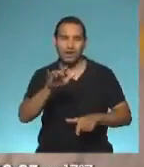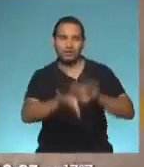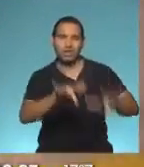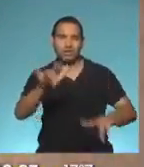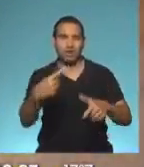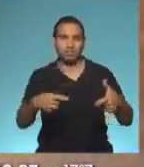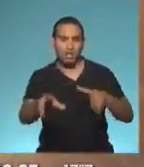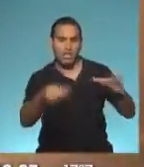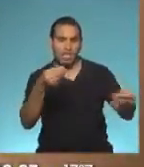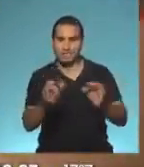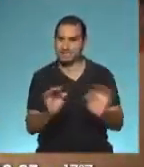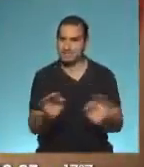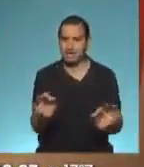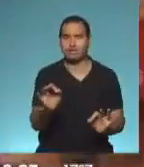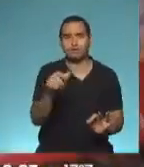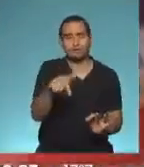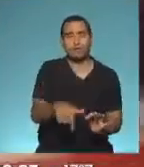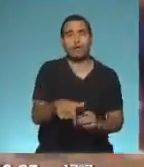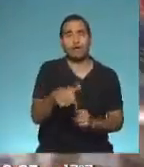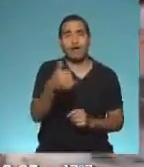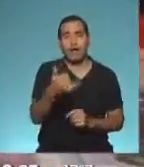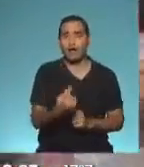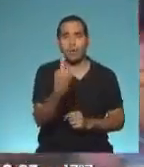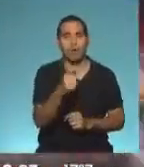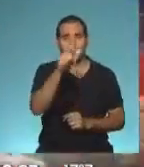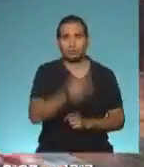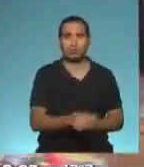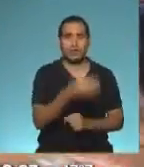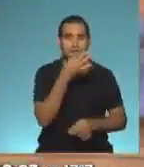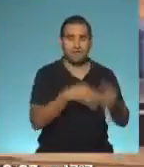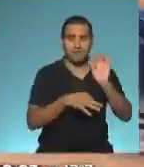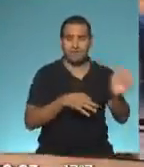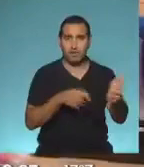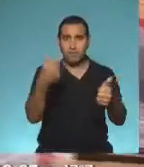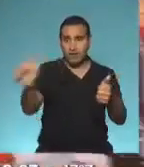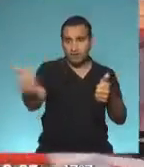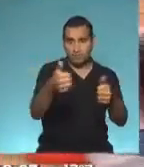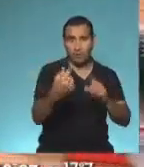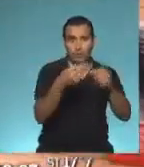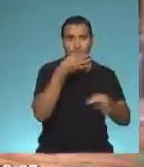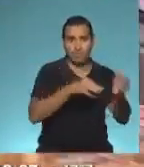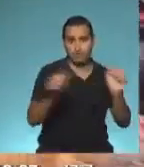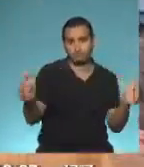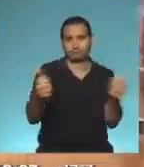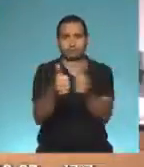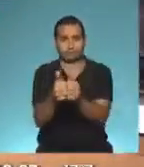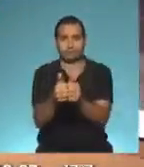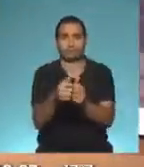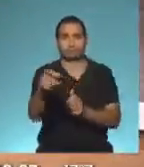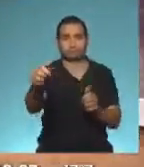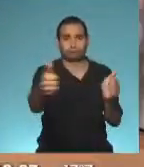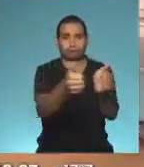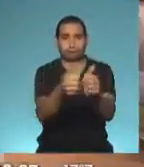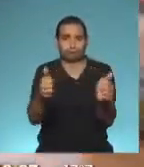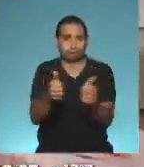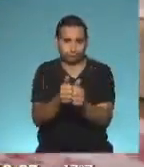mercadería estamos asignando un vendedor por persona por eso dejamos entrar solamente a cuatro personas para que cada una pueda